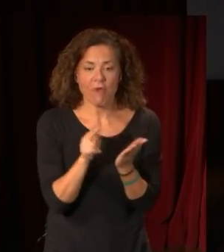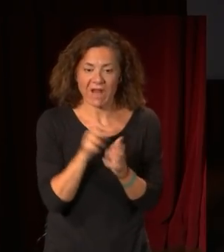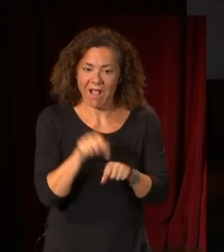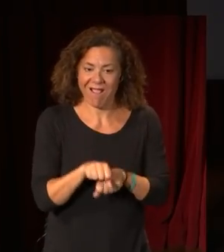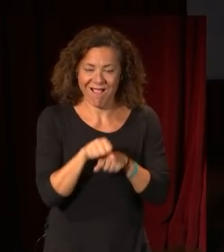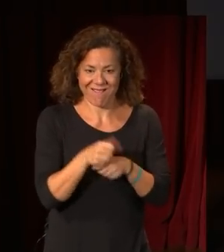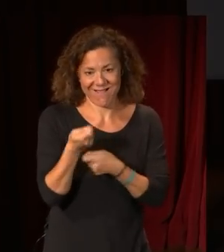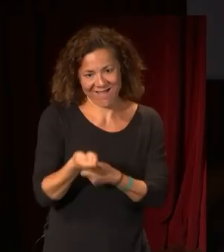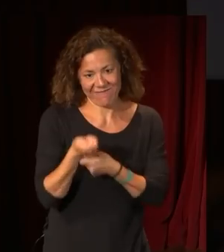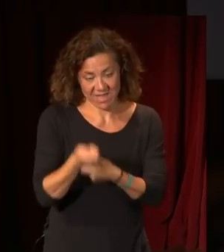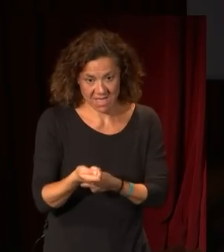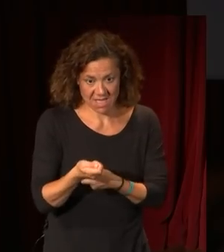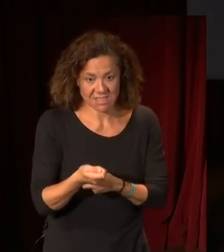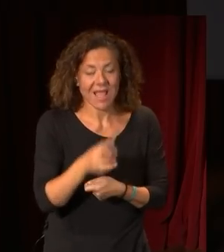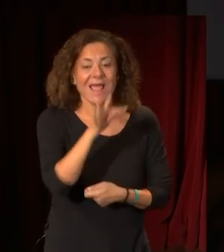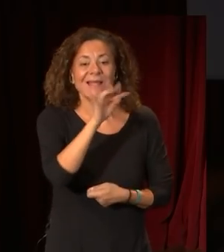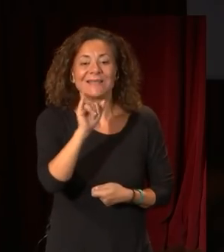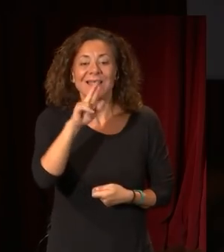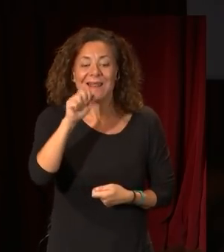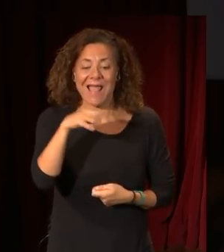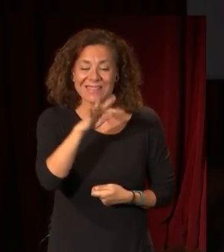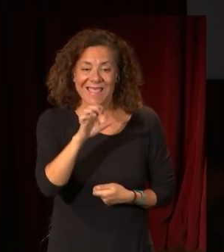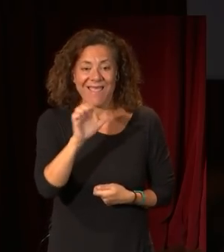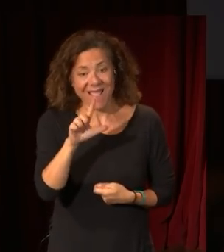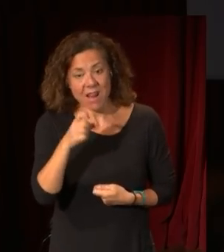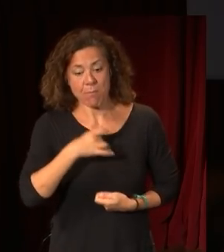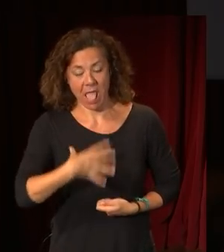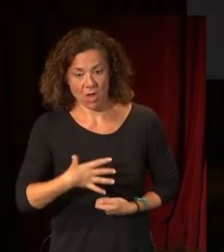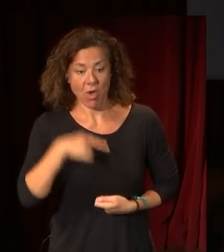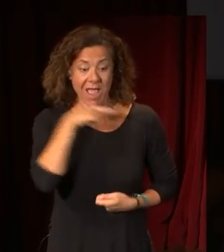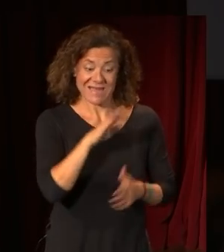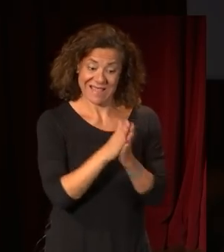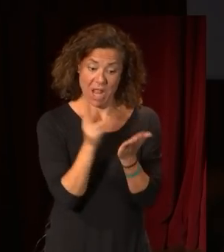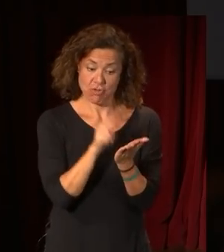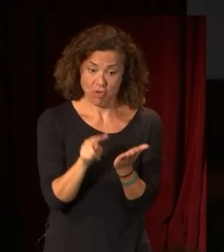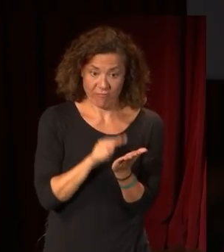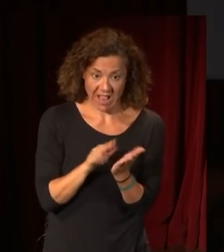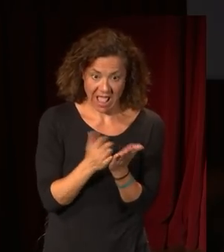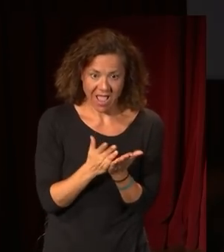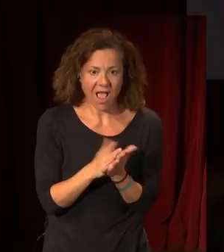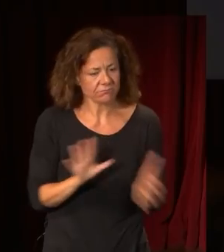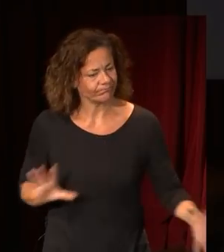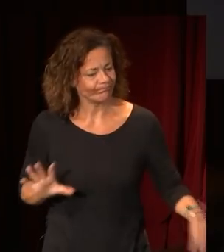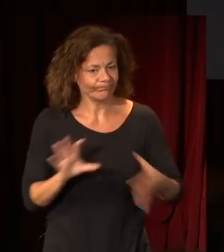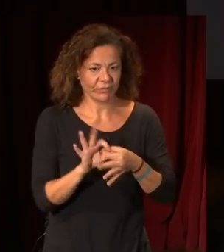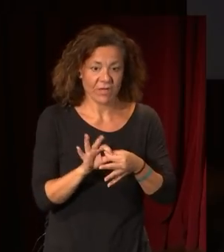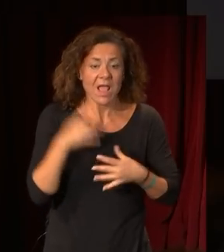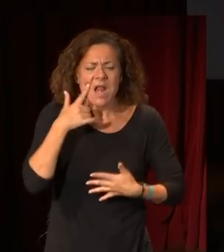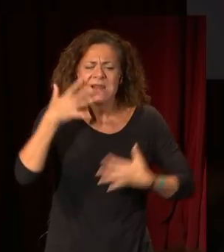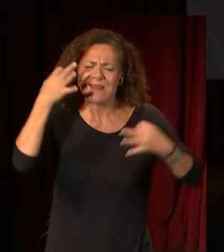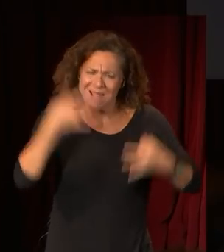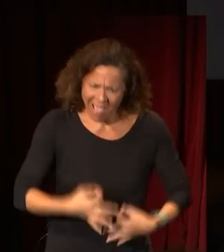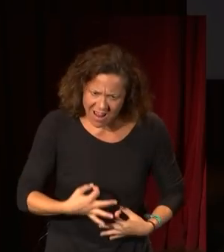tirante el blanco tirant lo blanch' en una novela donde se presenta esta imagen ideal y al mismo tiempo realista